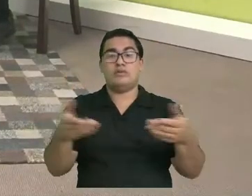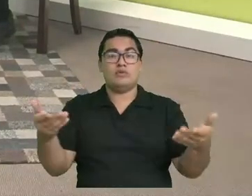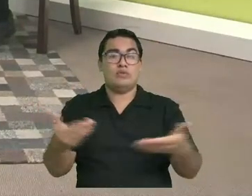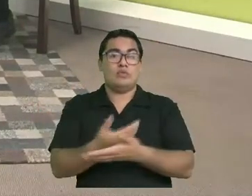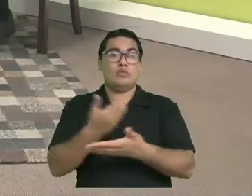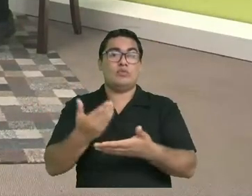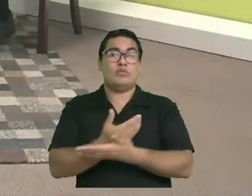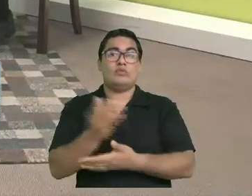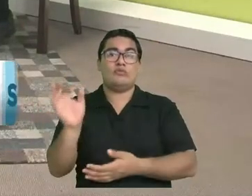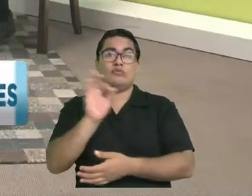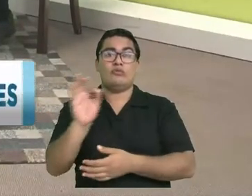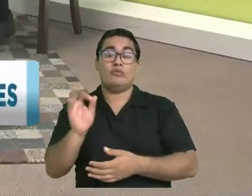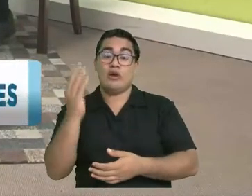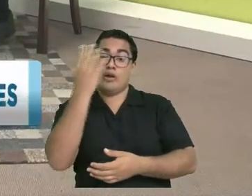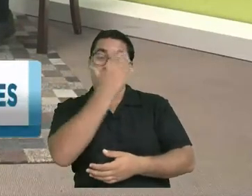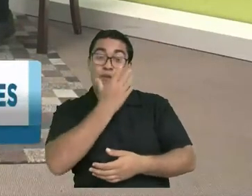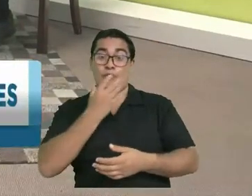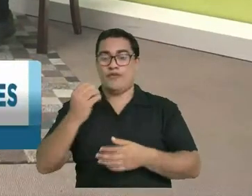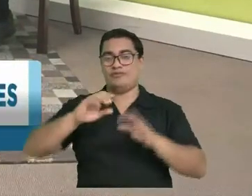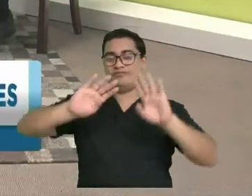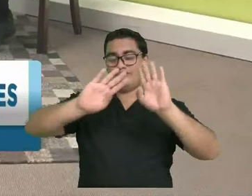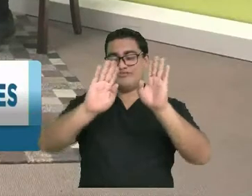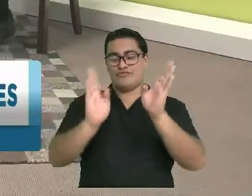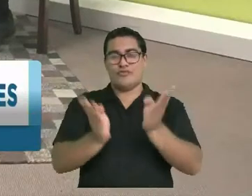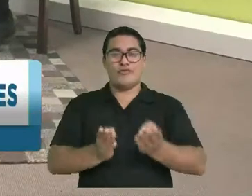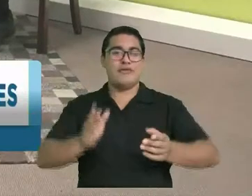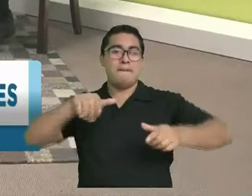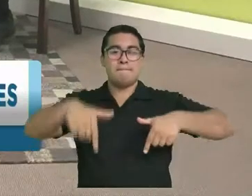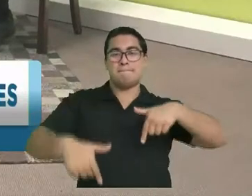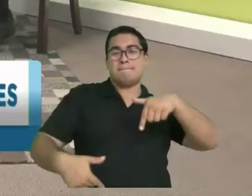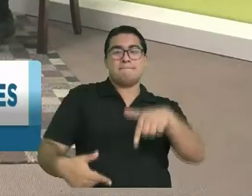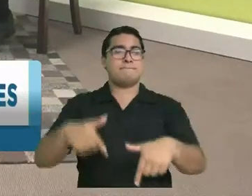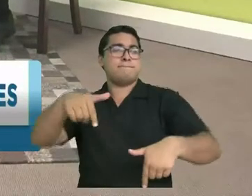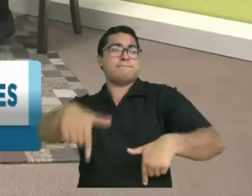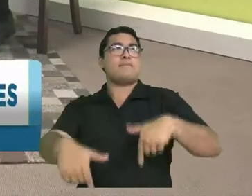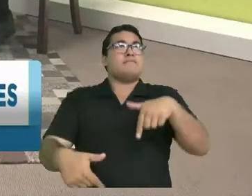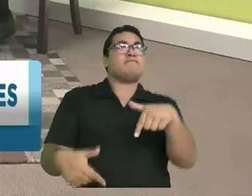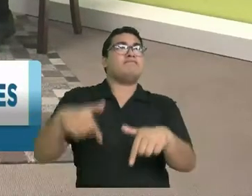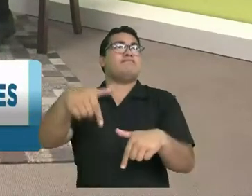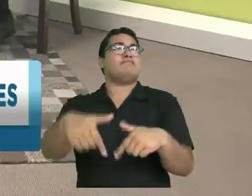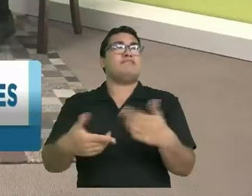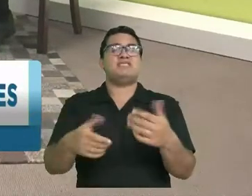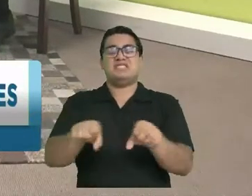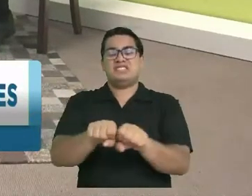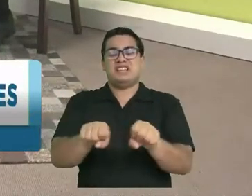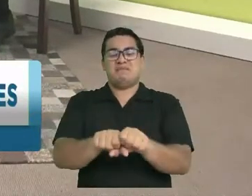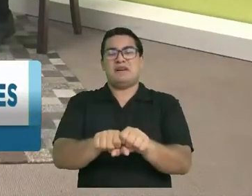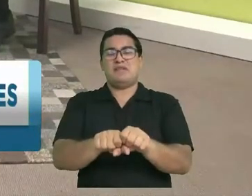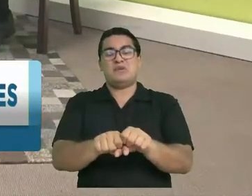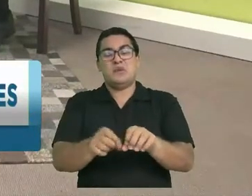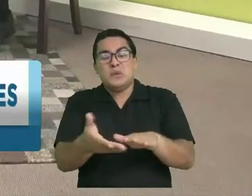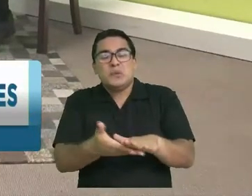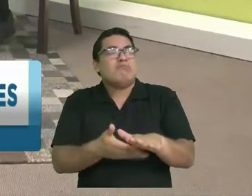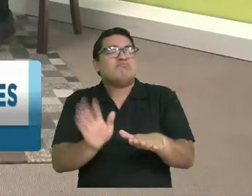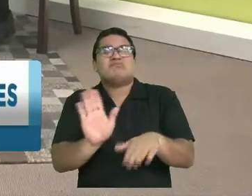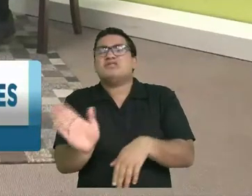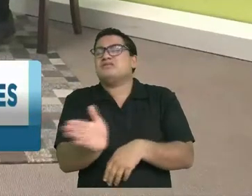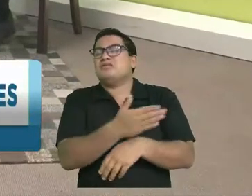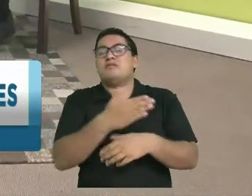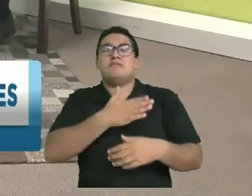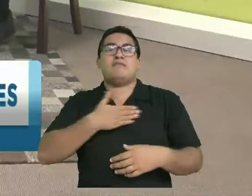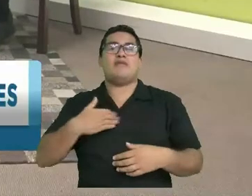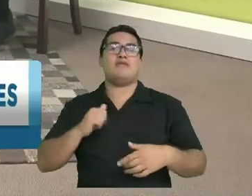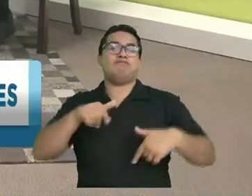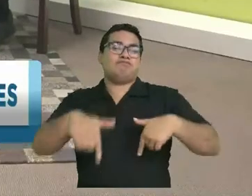la mujer tiende al uso del tacón más frecuente que el uso del zapato bajo, porque es una condición